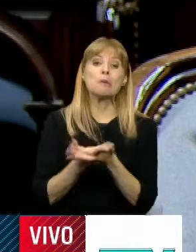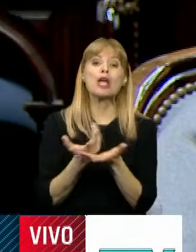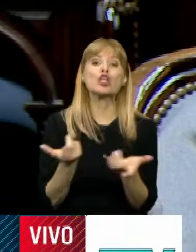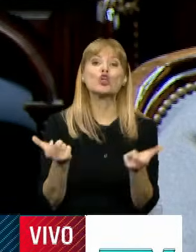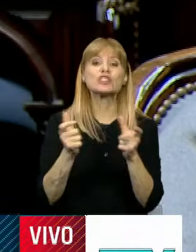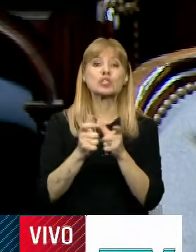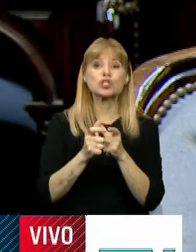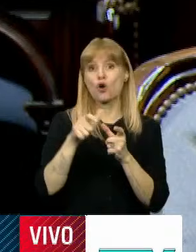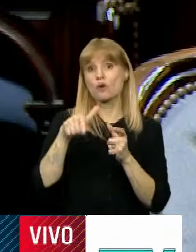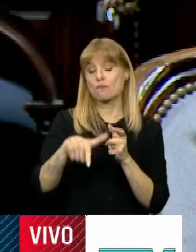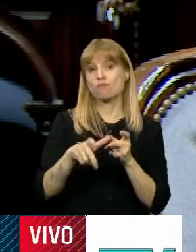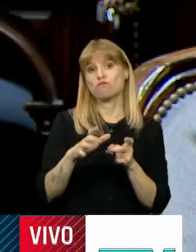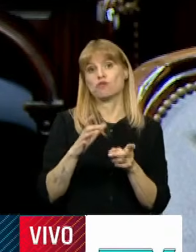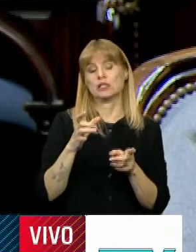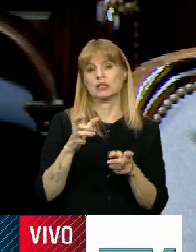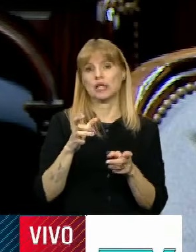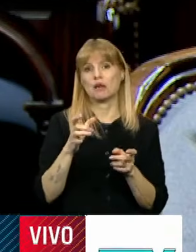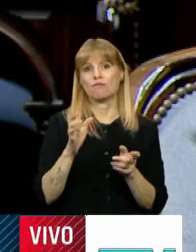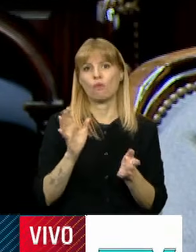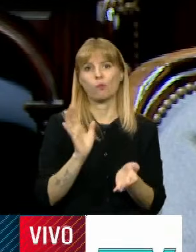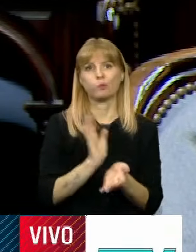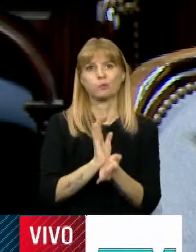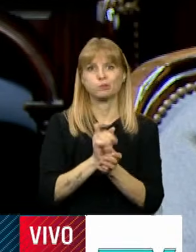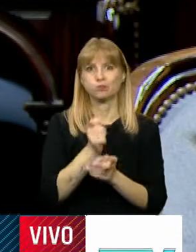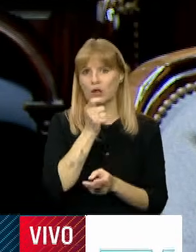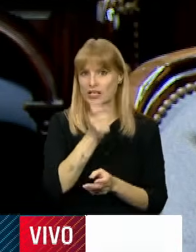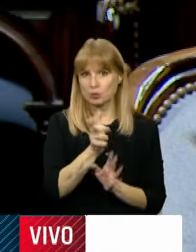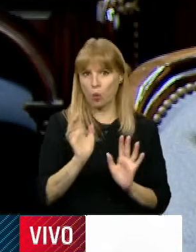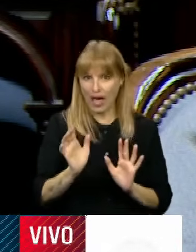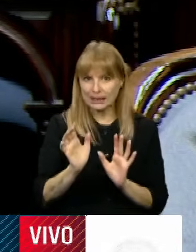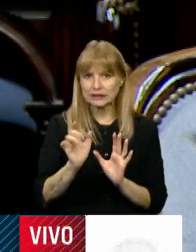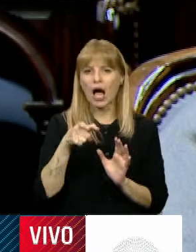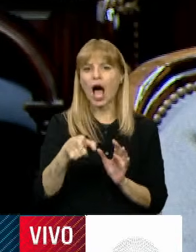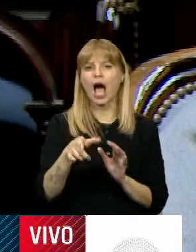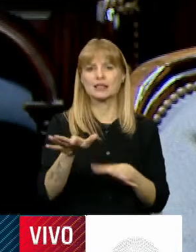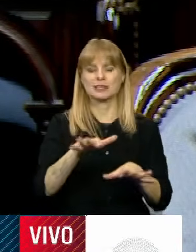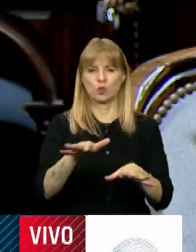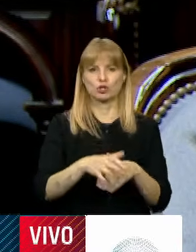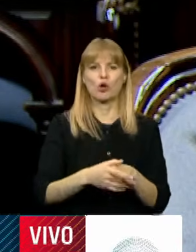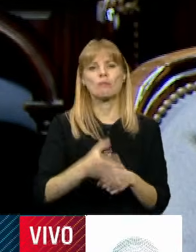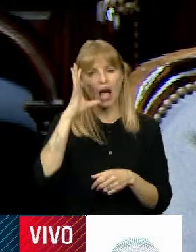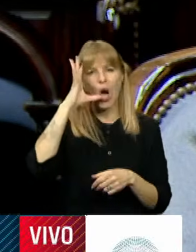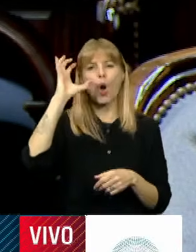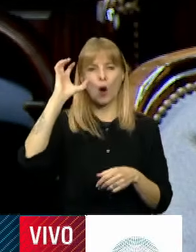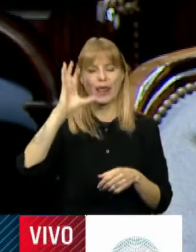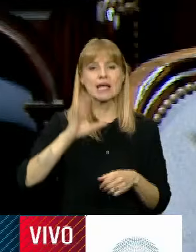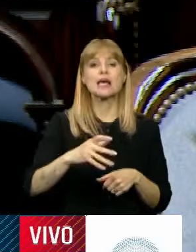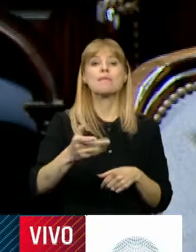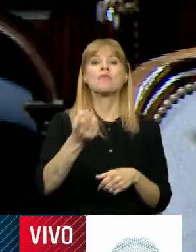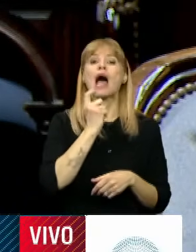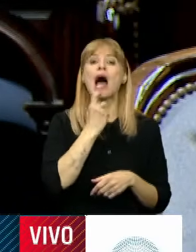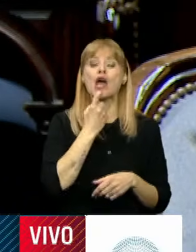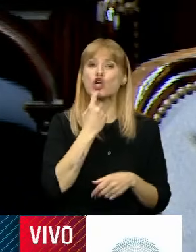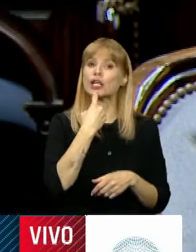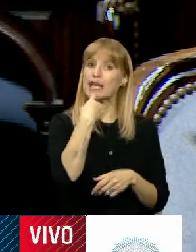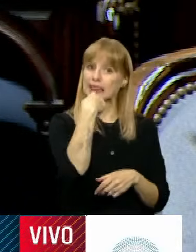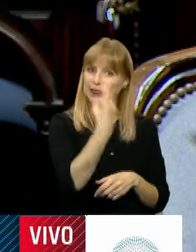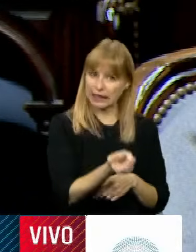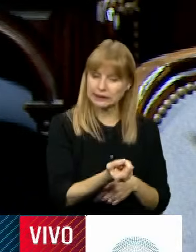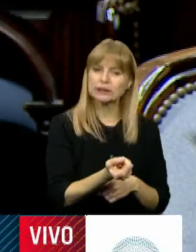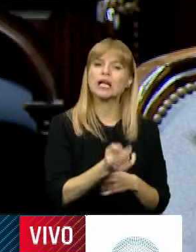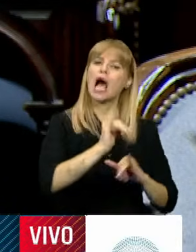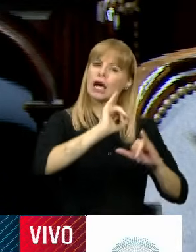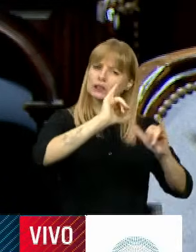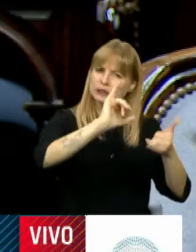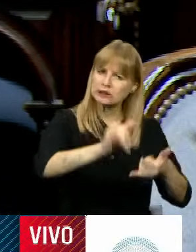reacción a lo que pasó en esos días, ¿no? Recordemos, Adorni acepta que ingresó